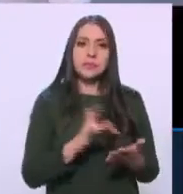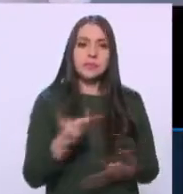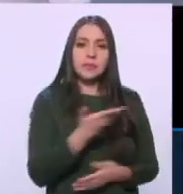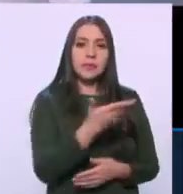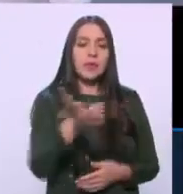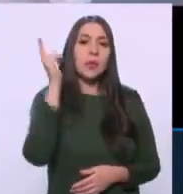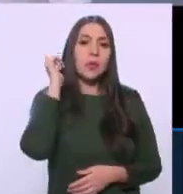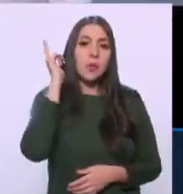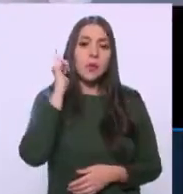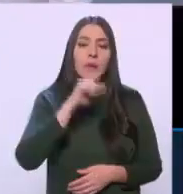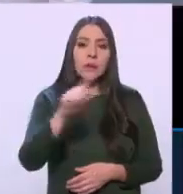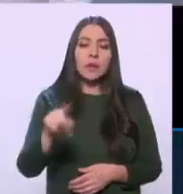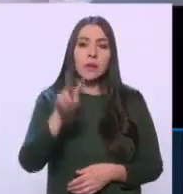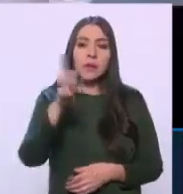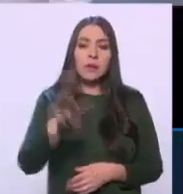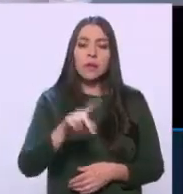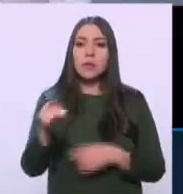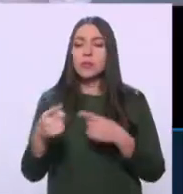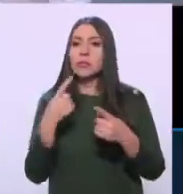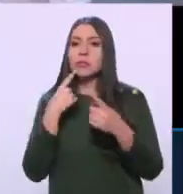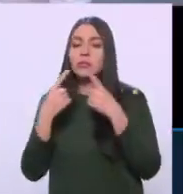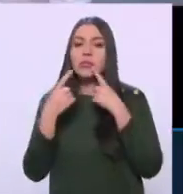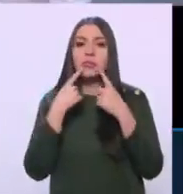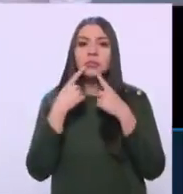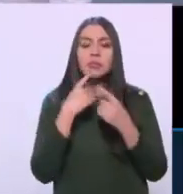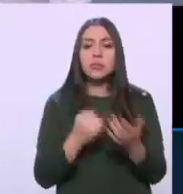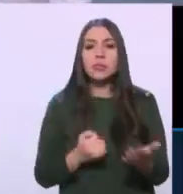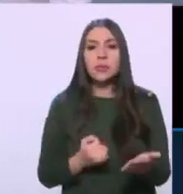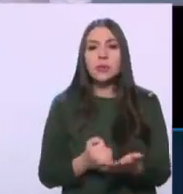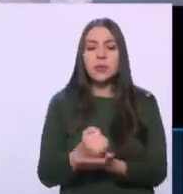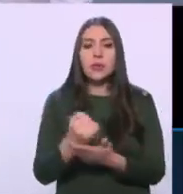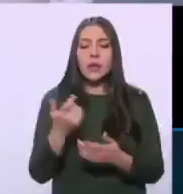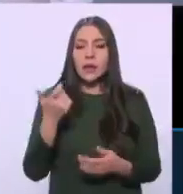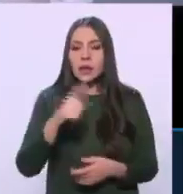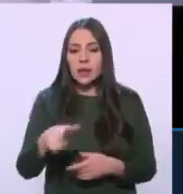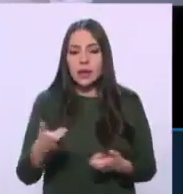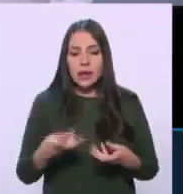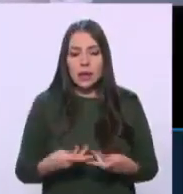dé la discusión con los tomadores de los que ejecutan el gasto y sobre